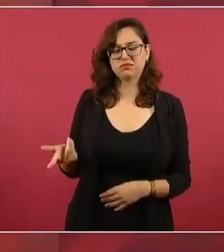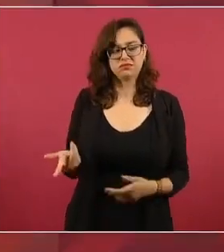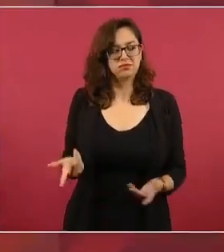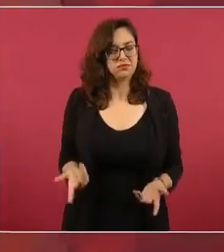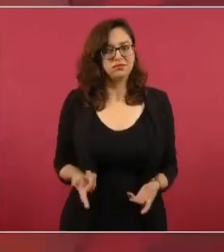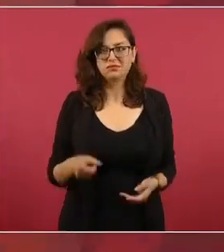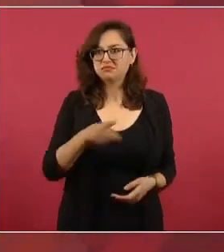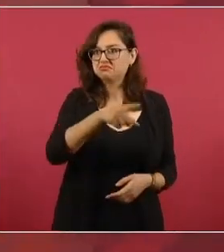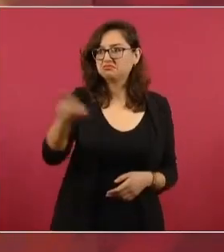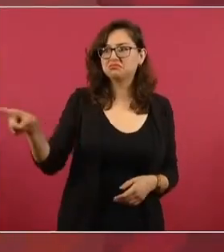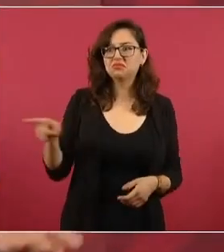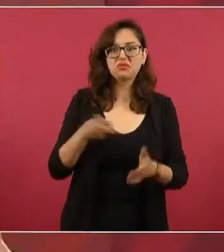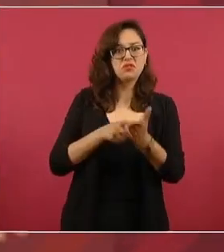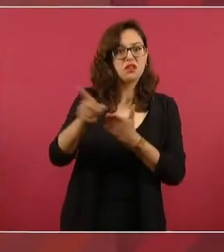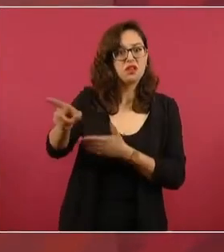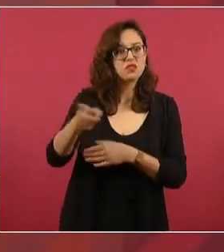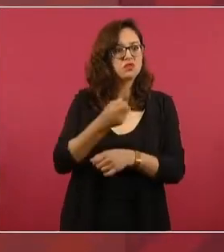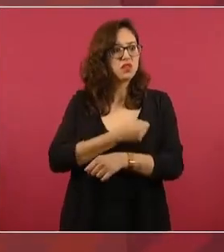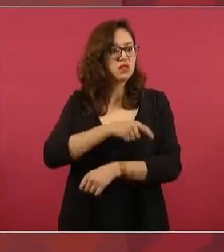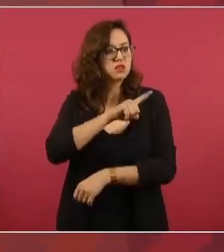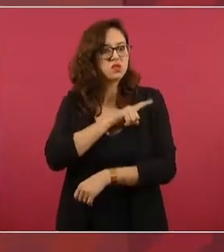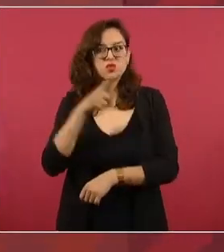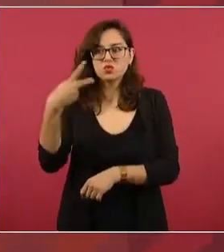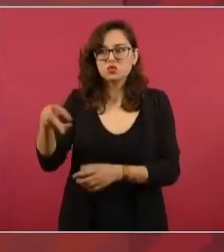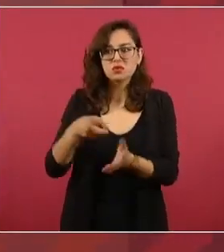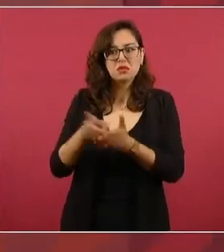Y el derecho a la salud, pues, es un derecho humano,